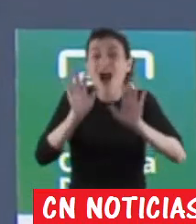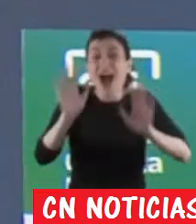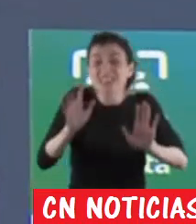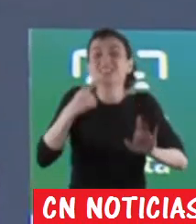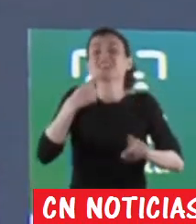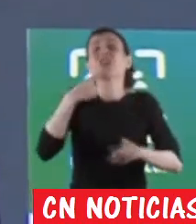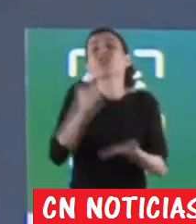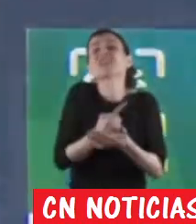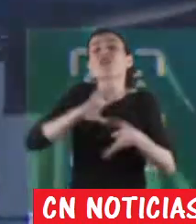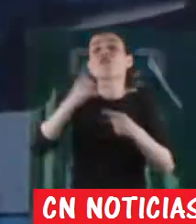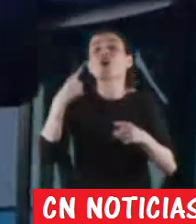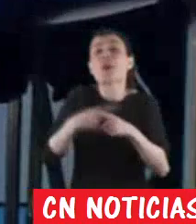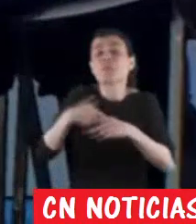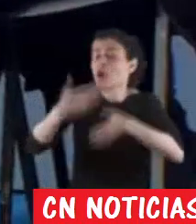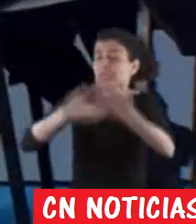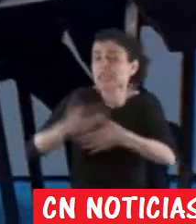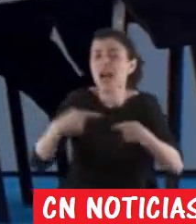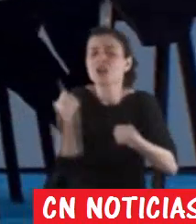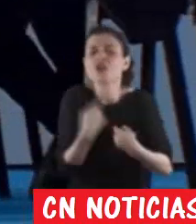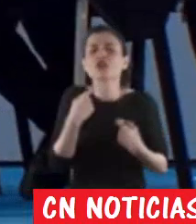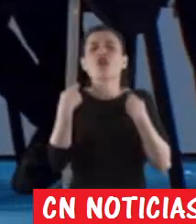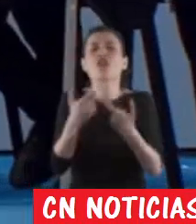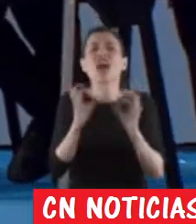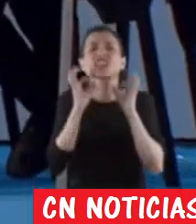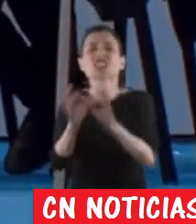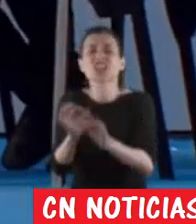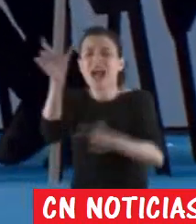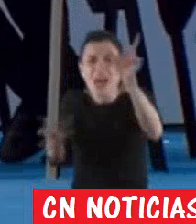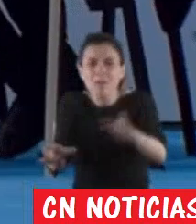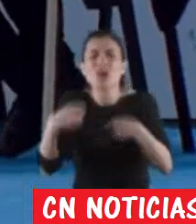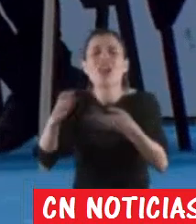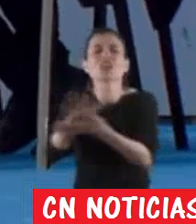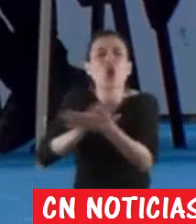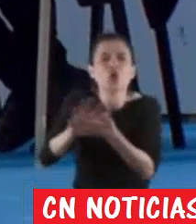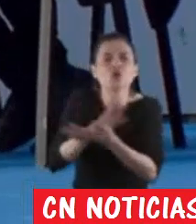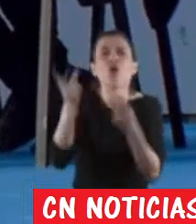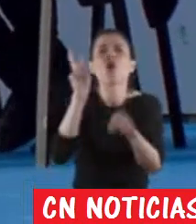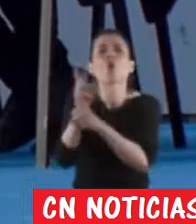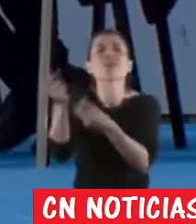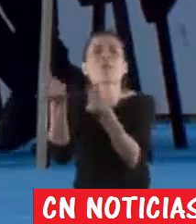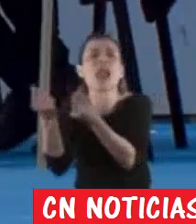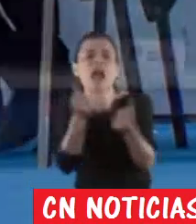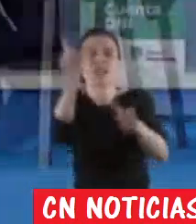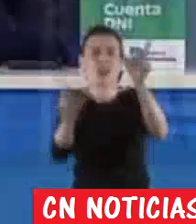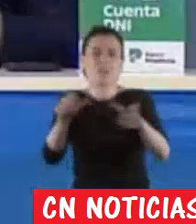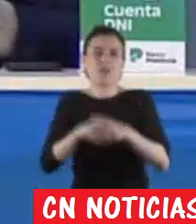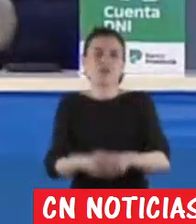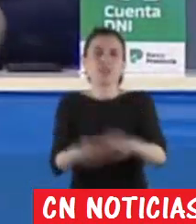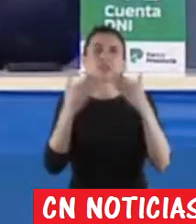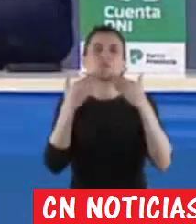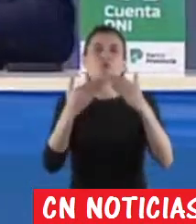la verdad que lo que venimos a hacer es contribuir con el bolsillo y con la mesa de los bonaerenses y las bonaerenses. Muchísimas